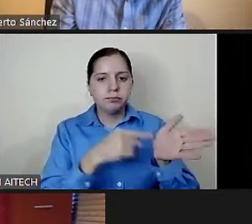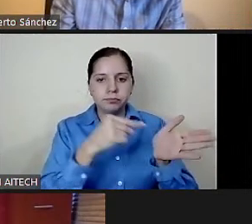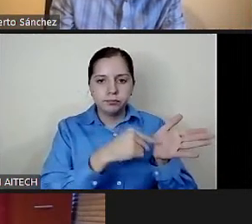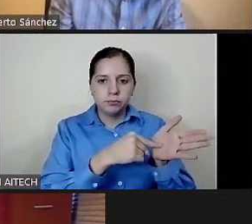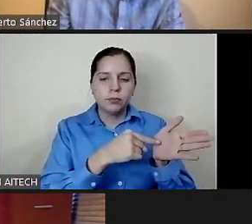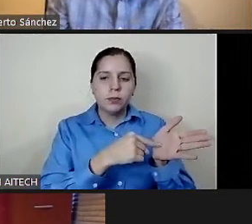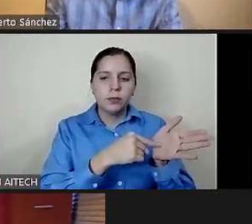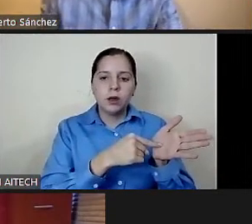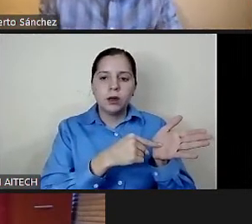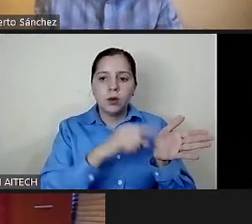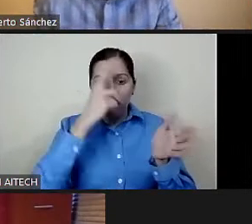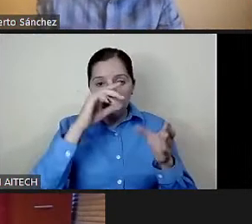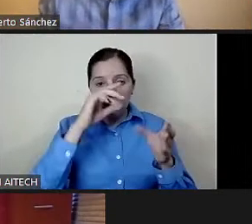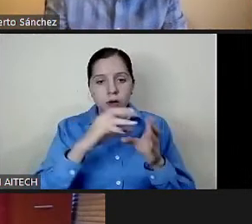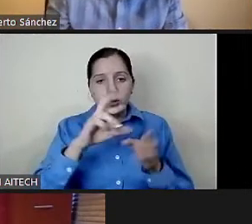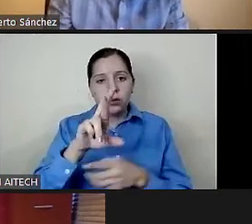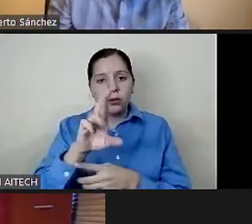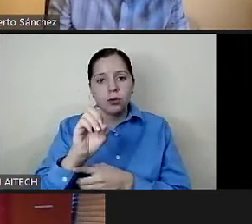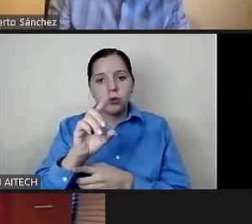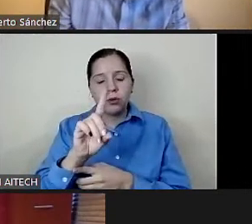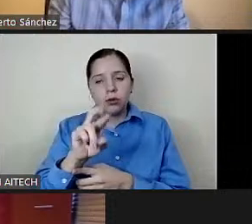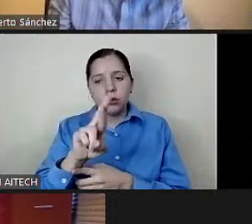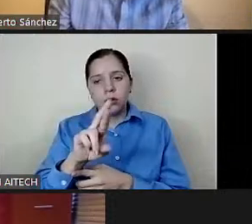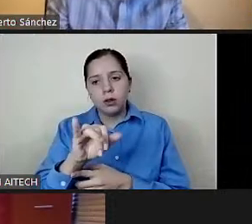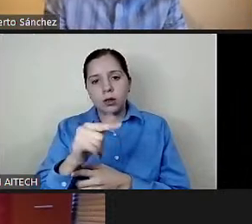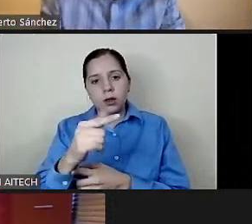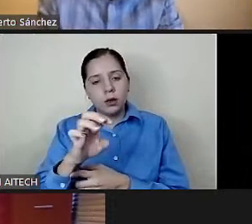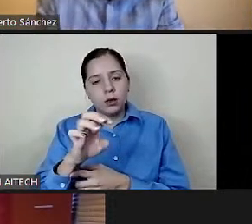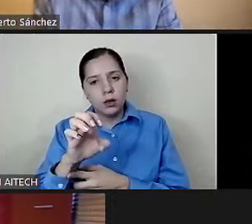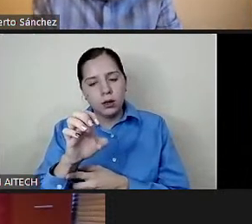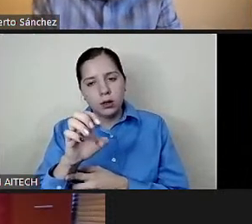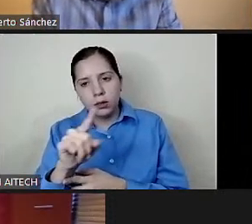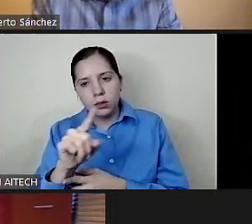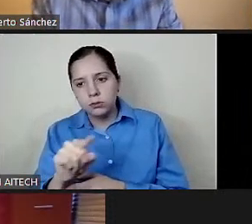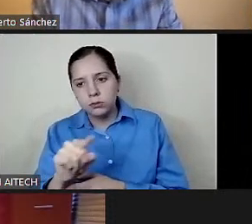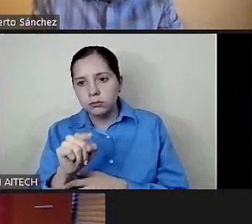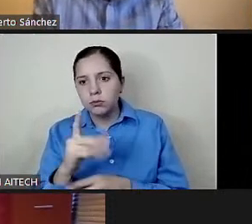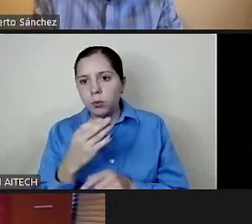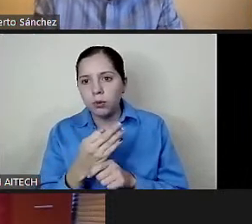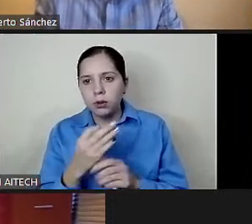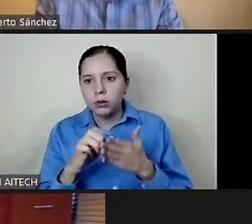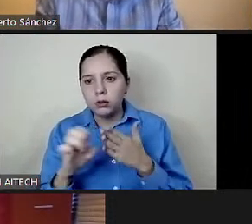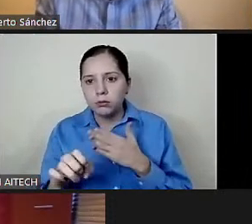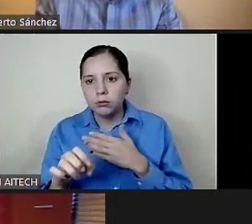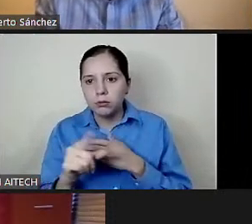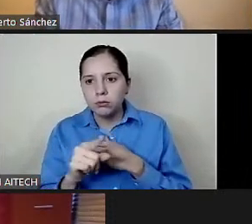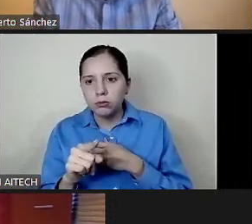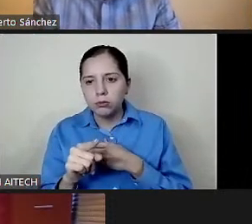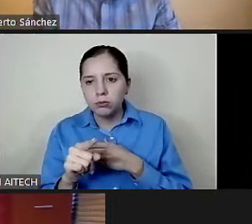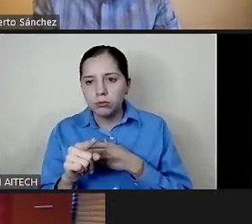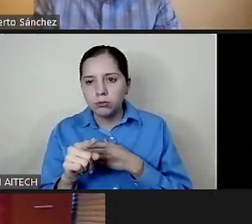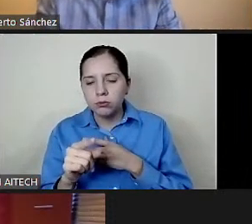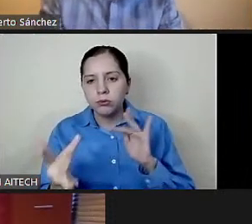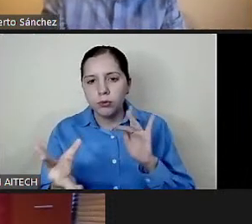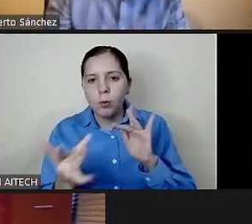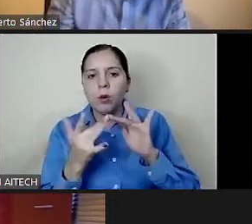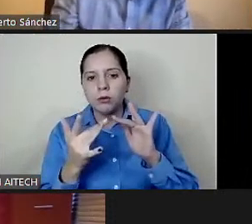está entrando y saliendo de la conexión de esta sesión. De hecho, en este momento se encuentra conectado. No sé si nos escuche,